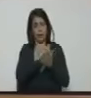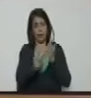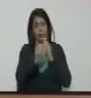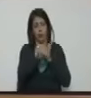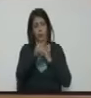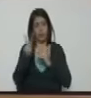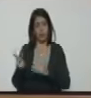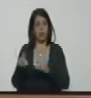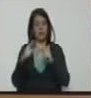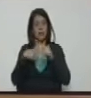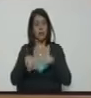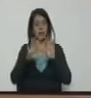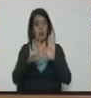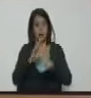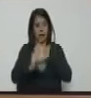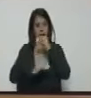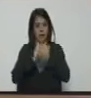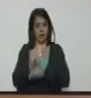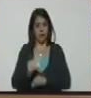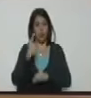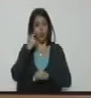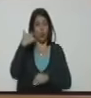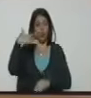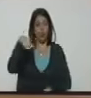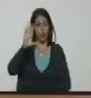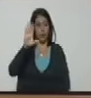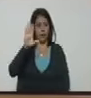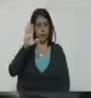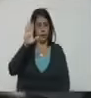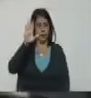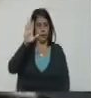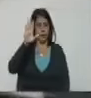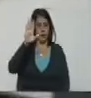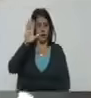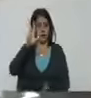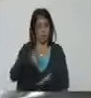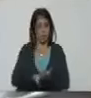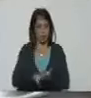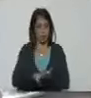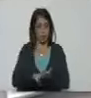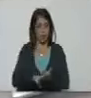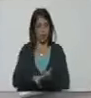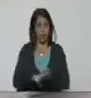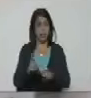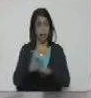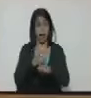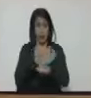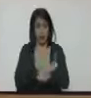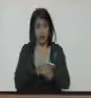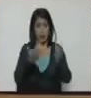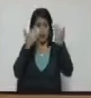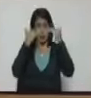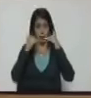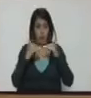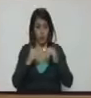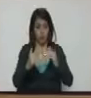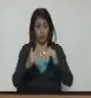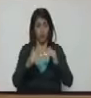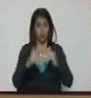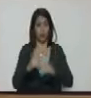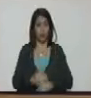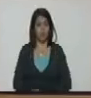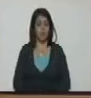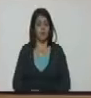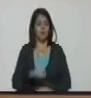en su parte vigésima, sírvanse a manifestarlo con la señal de costumbre. Aprobado. Antes de pasar al siguiente